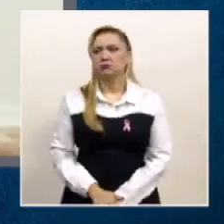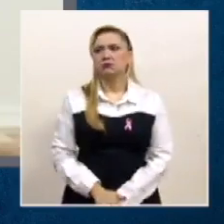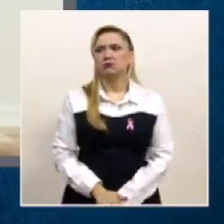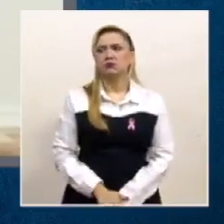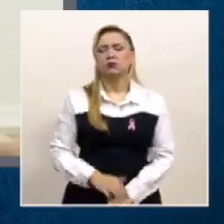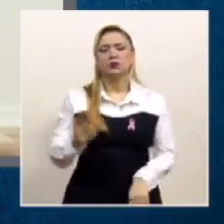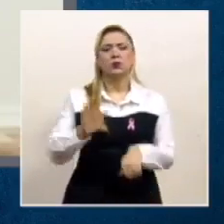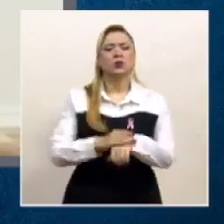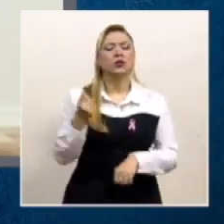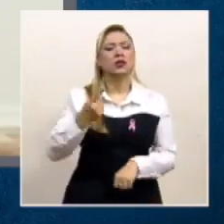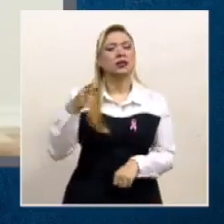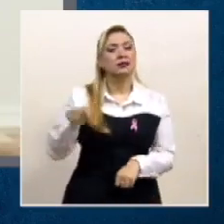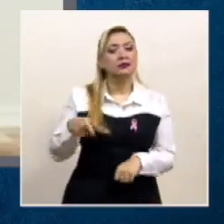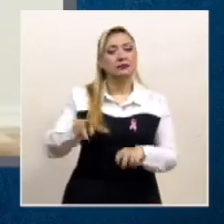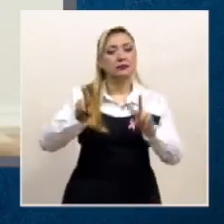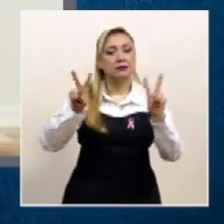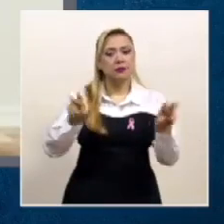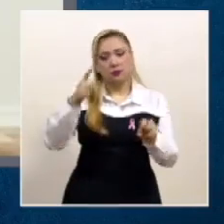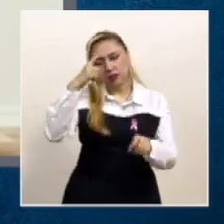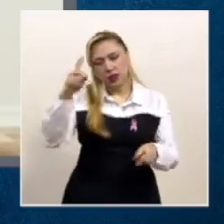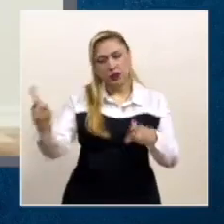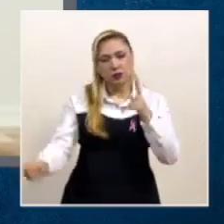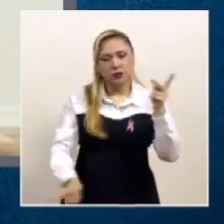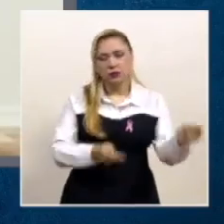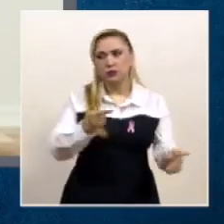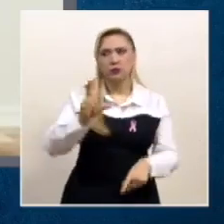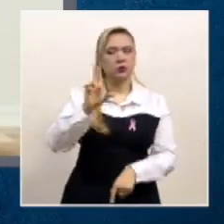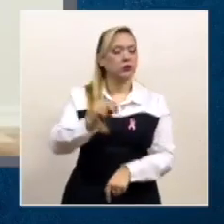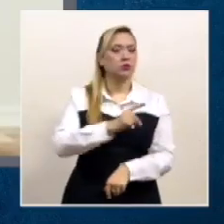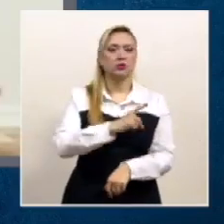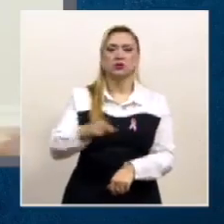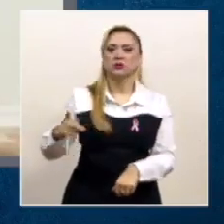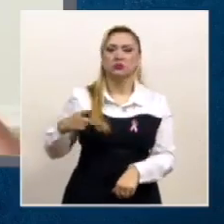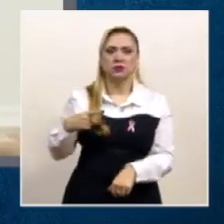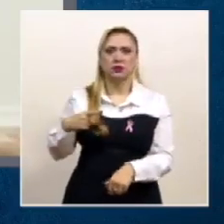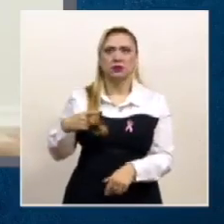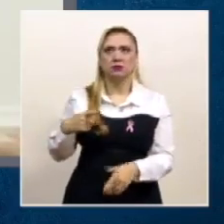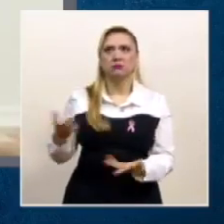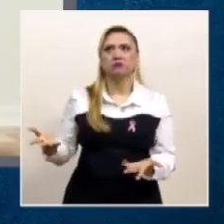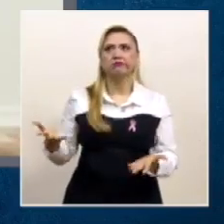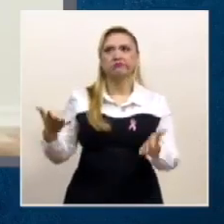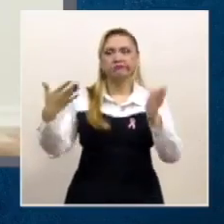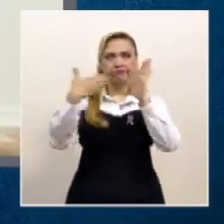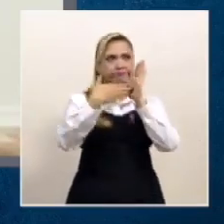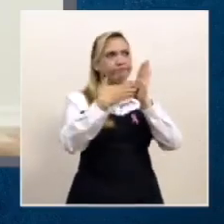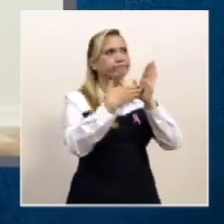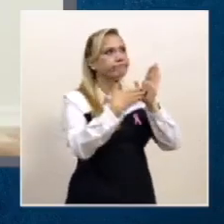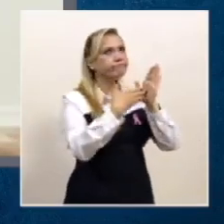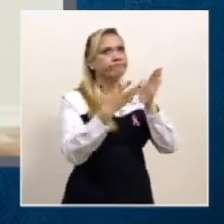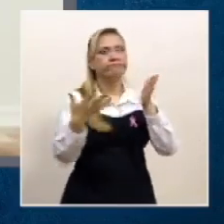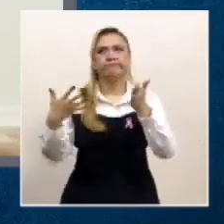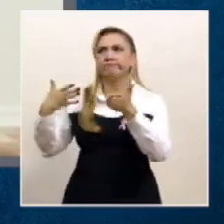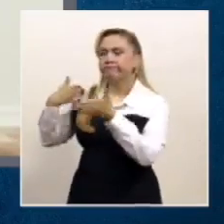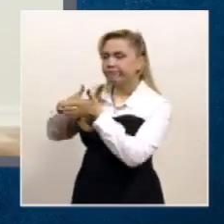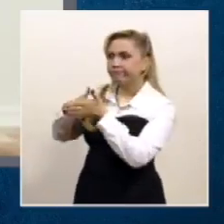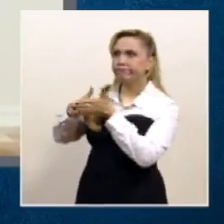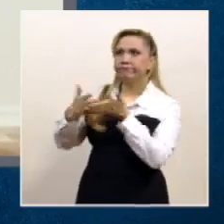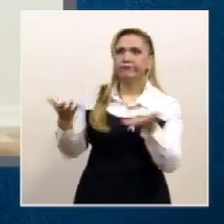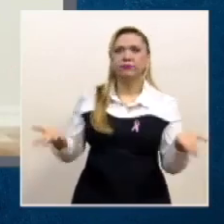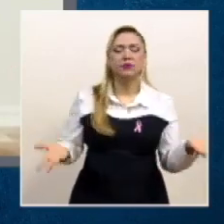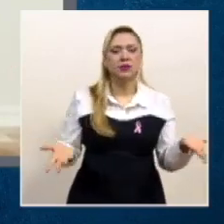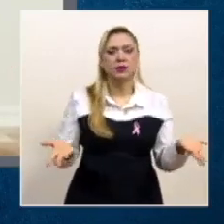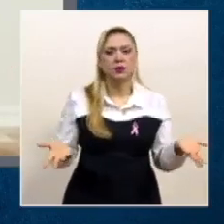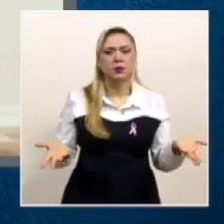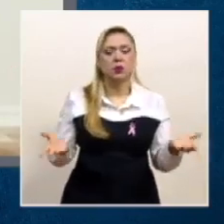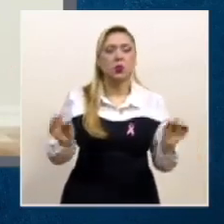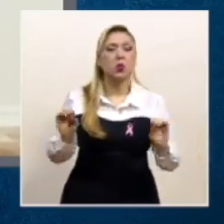de que este tema de consulta no llegue a ser un obstáculo, ¿no? No lo, digamos,